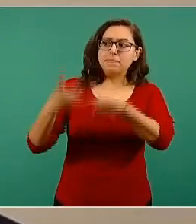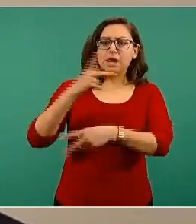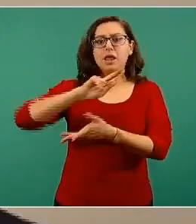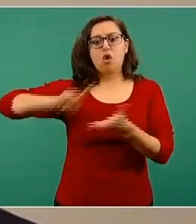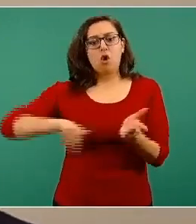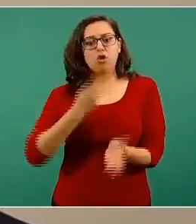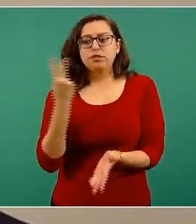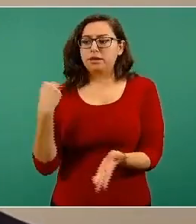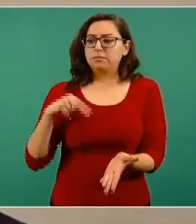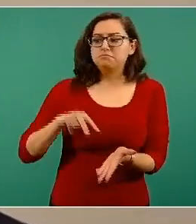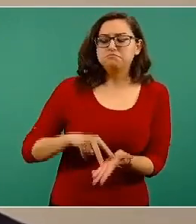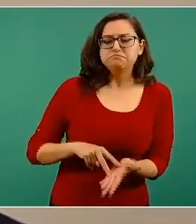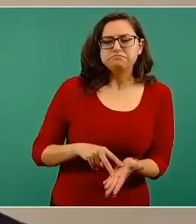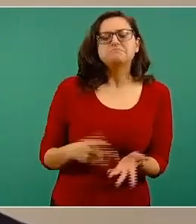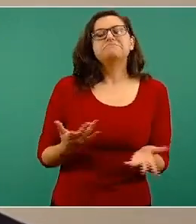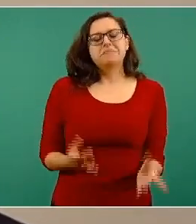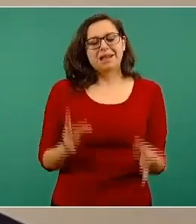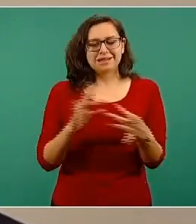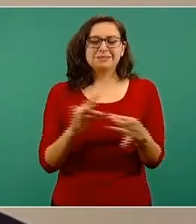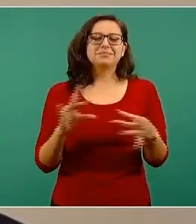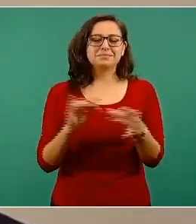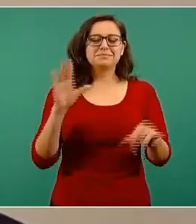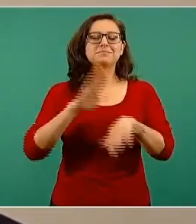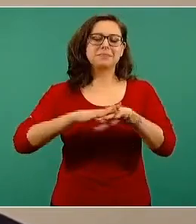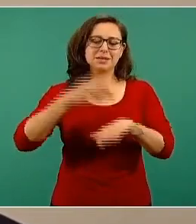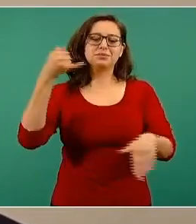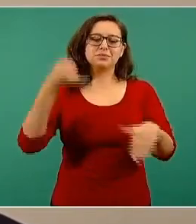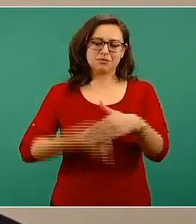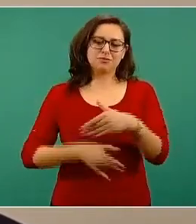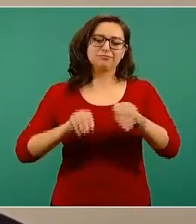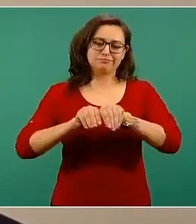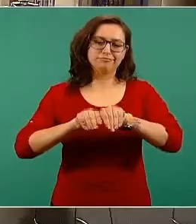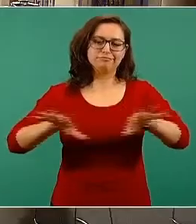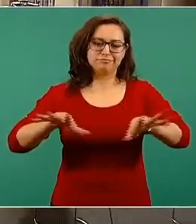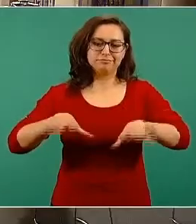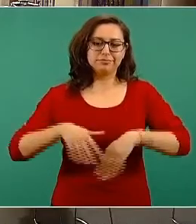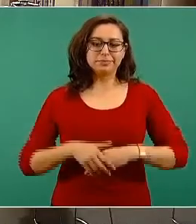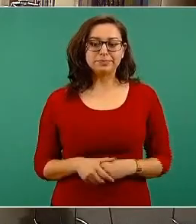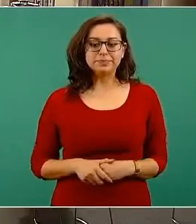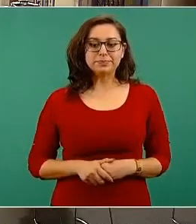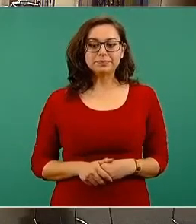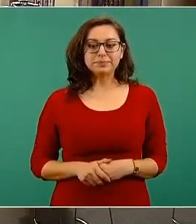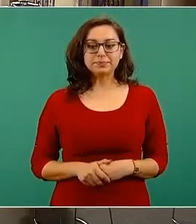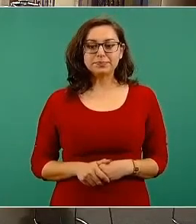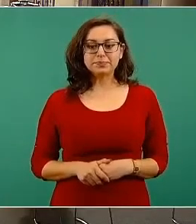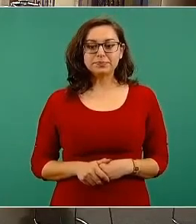amplia podrá platicarnos todo lo que ustedes deseen saber en relación a su tratamiento.